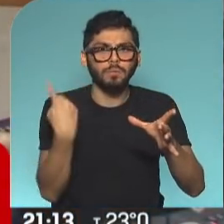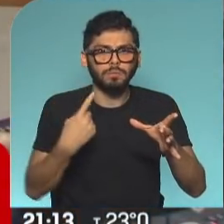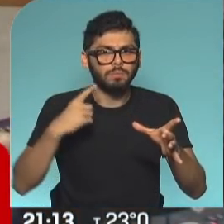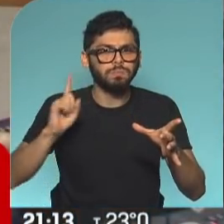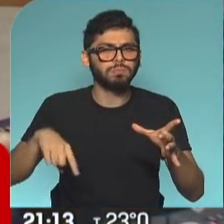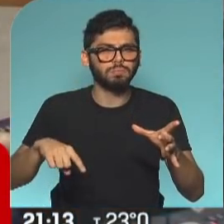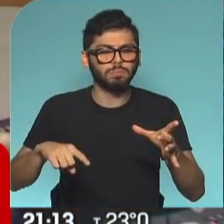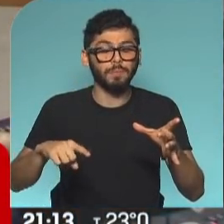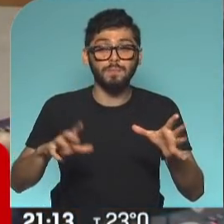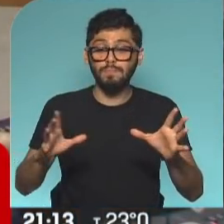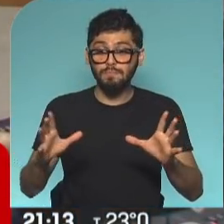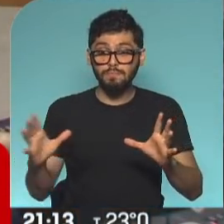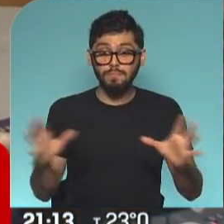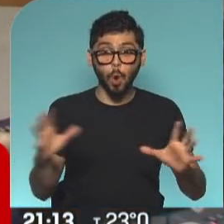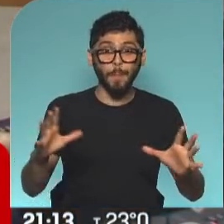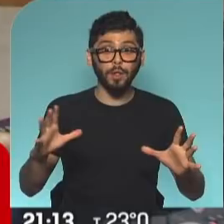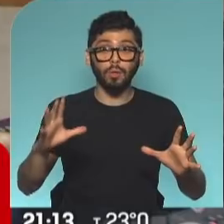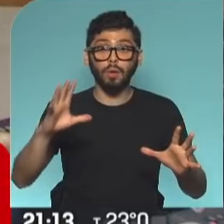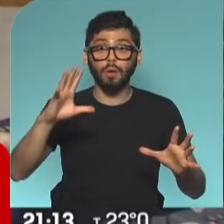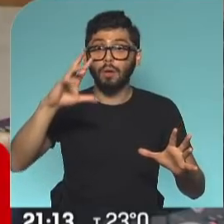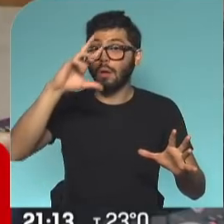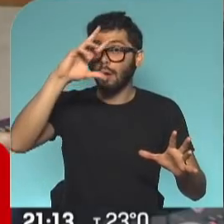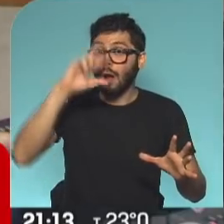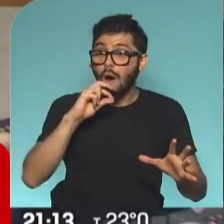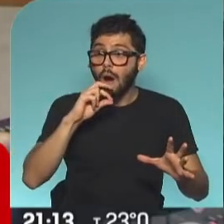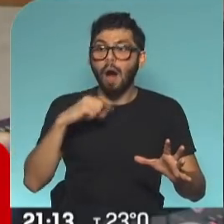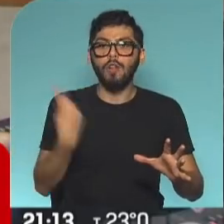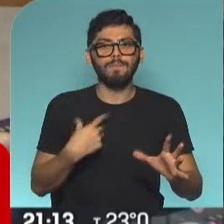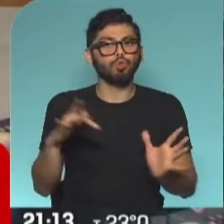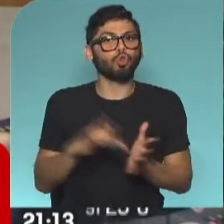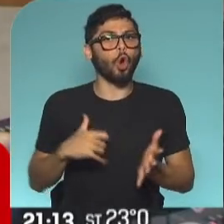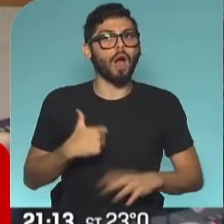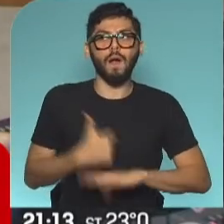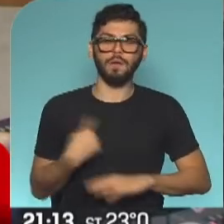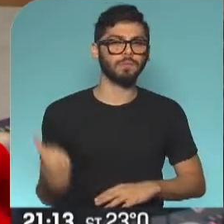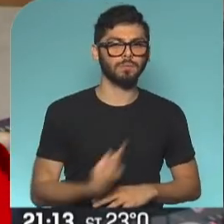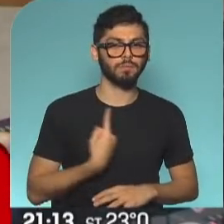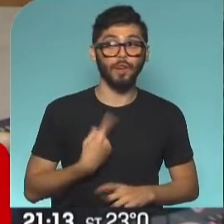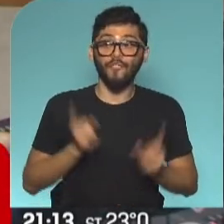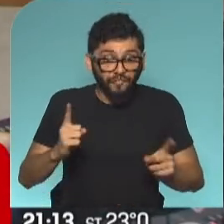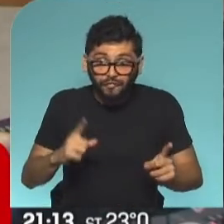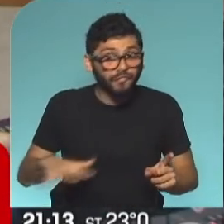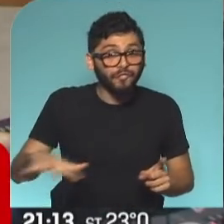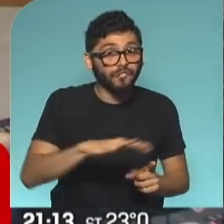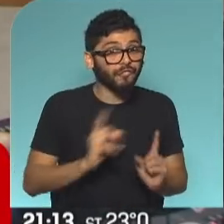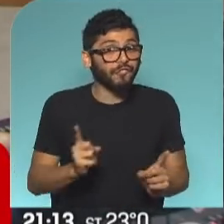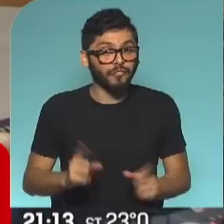En esa incertidumbre nos ha tocado vivir, y en esa incertidumbre en gran medida todavía vivimos.